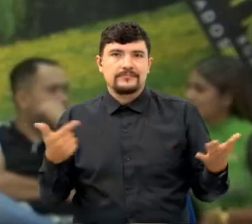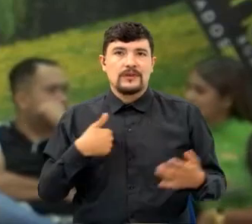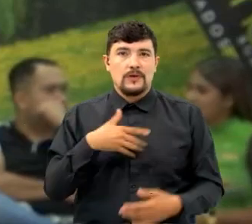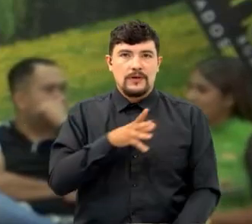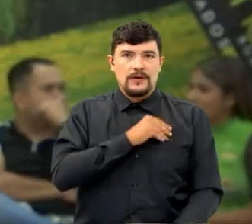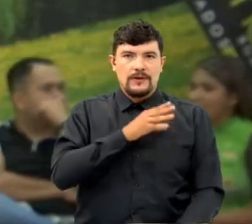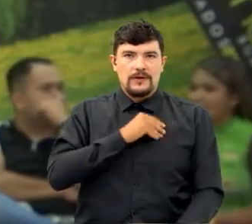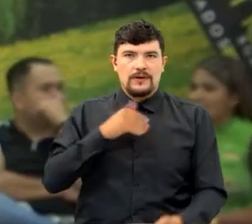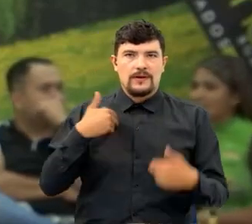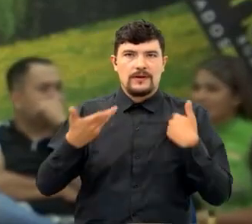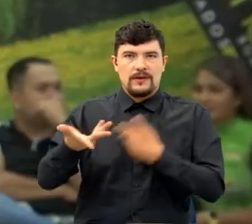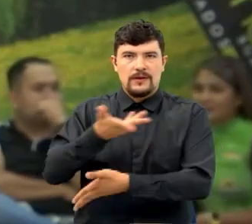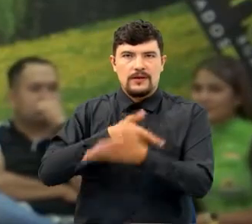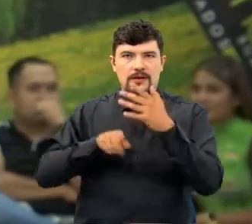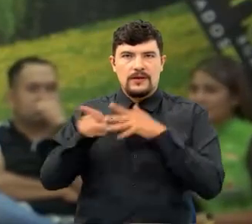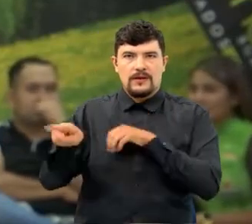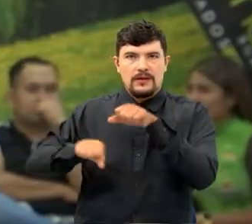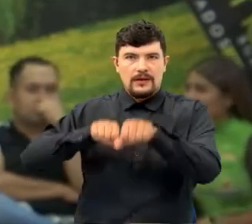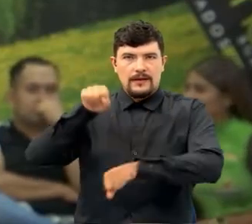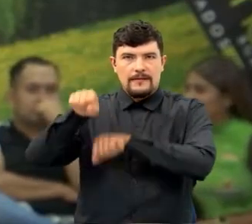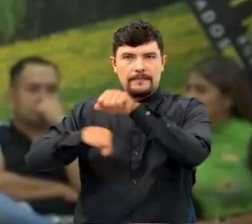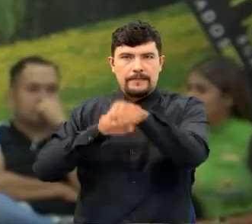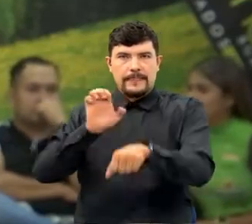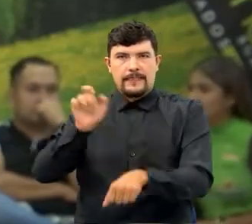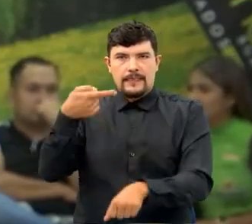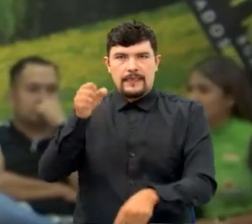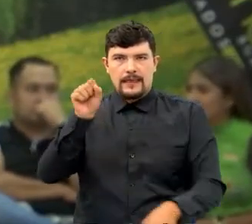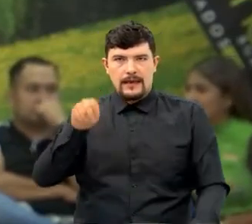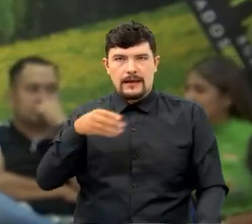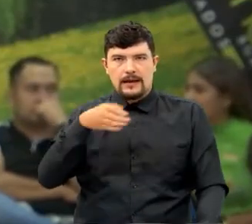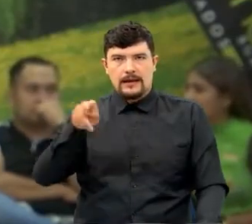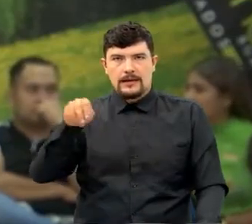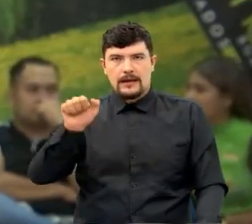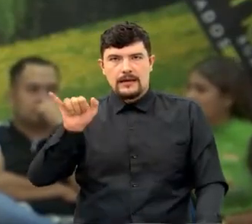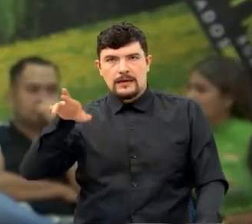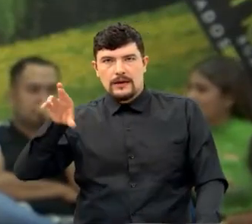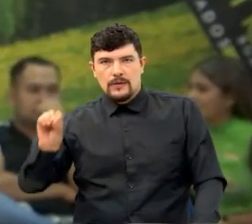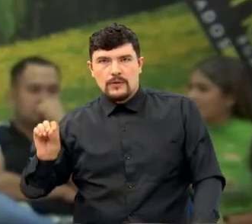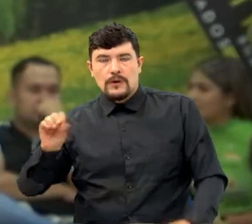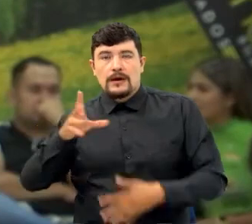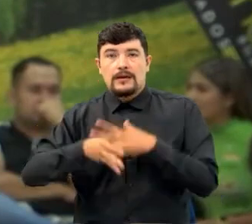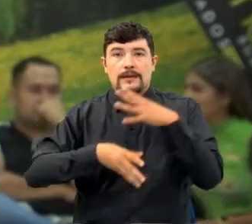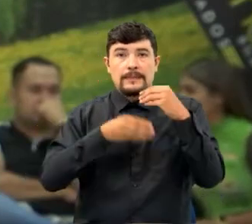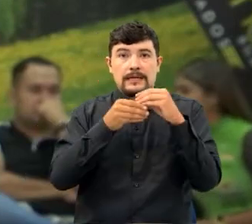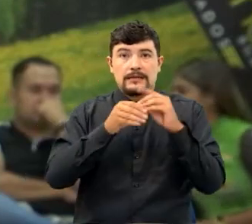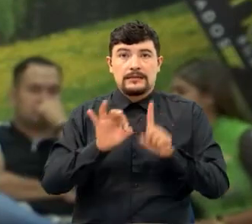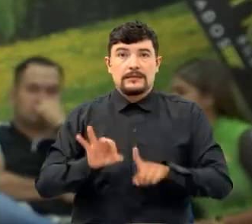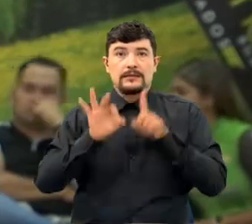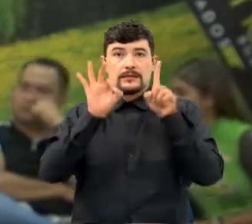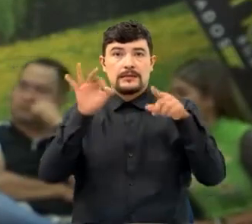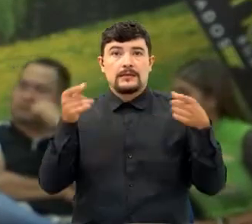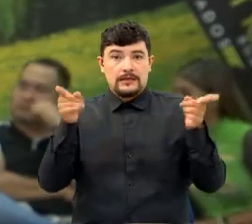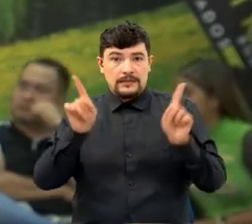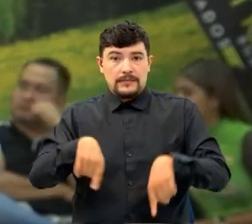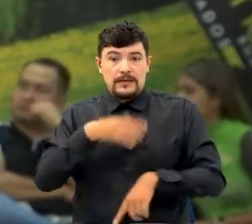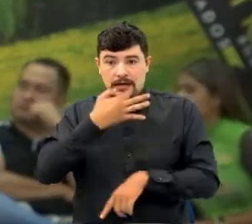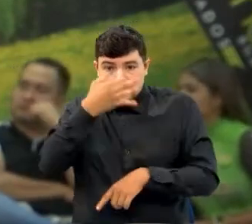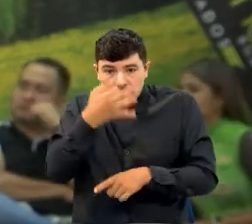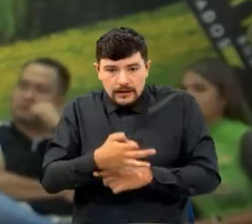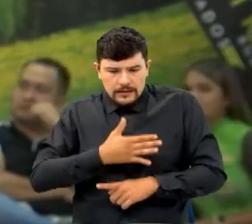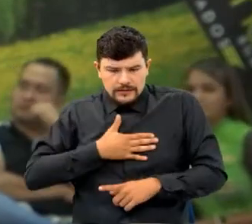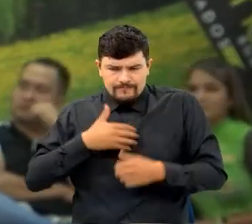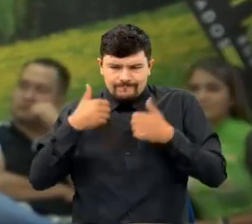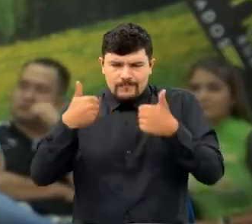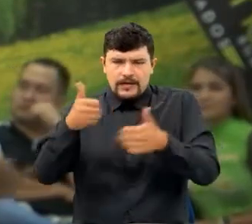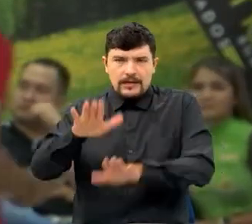ellos, junto a los grandes, como lo es Egan, Nairo, Higuita. Y pues nada, la verdad, hacer una buena